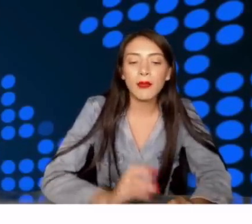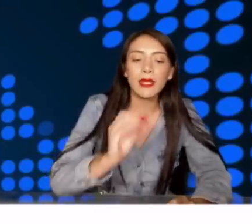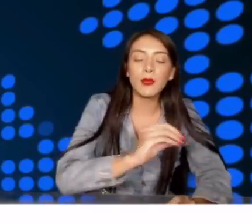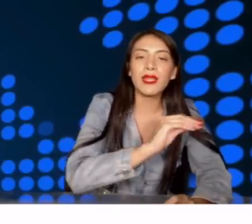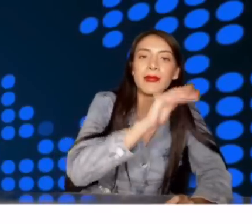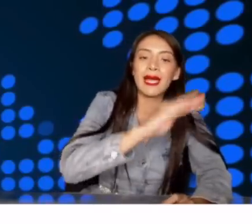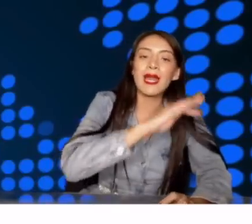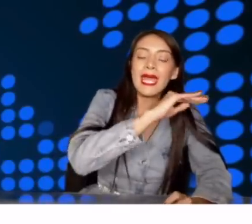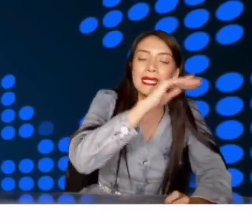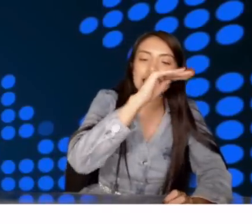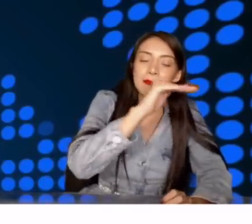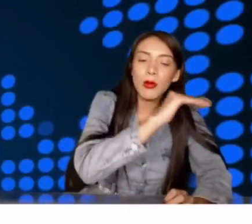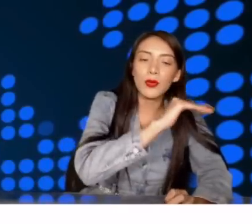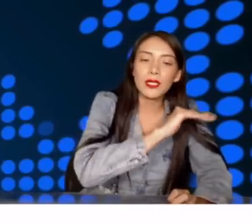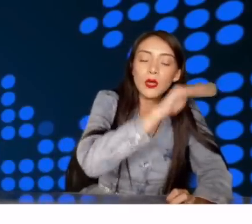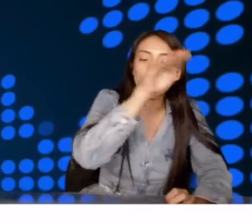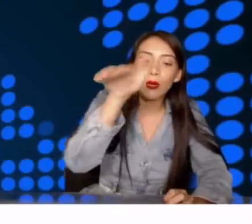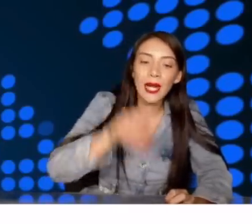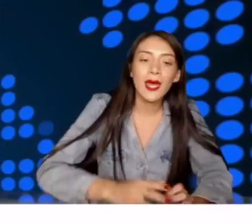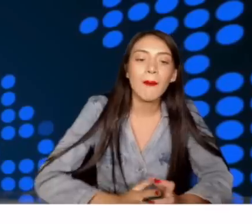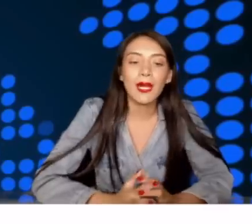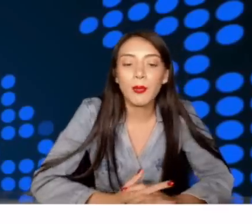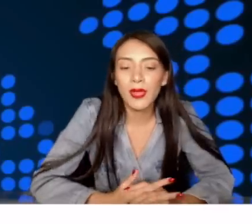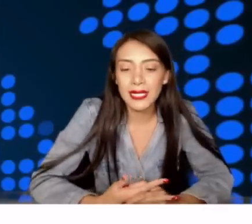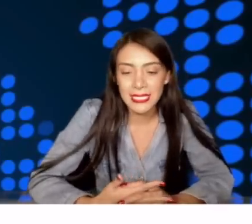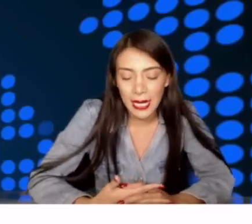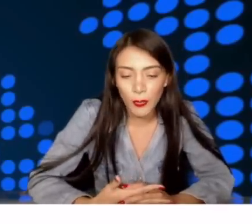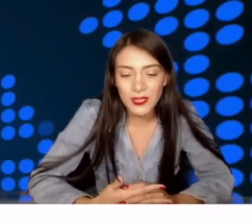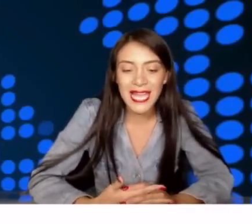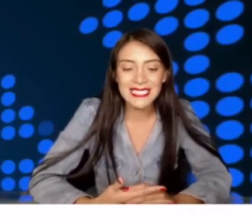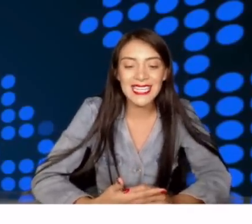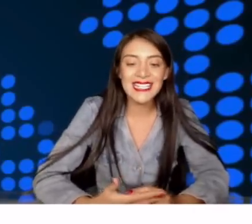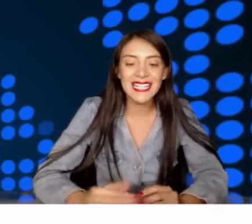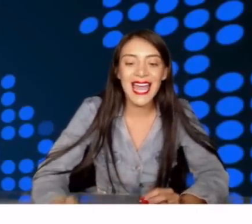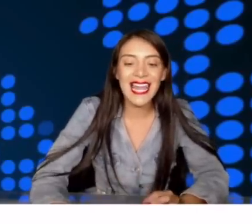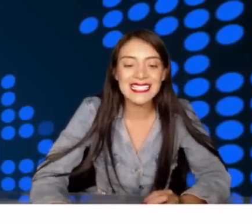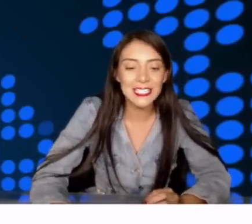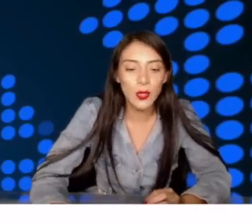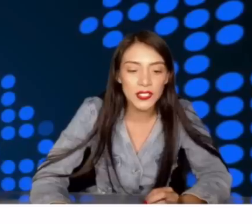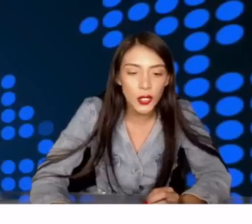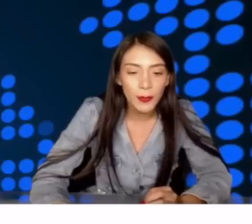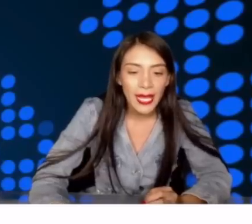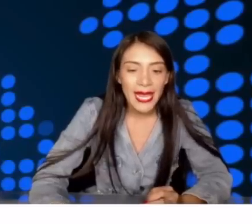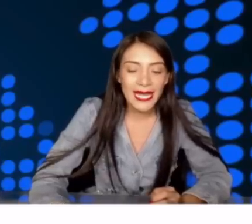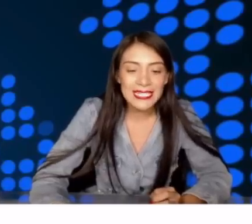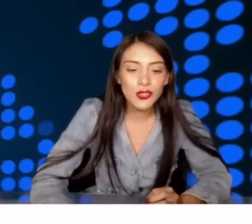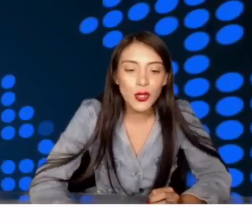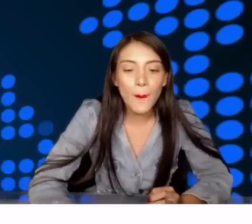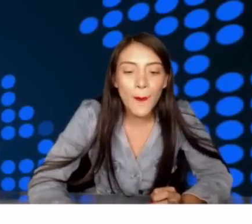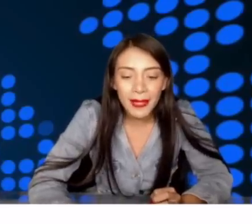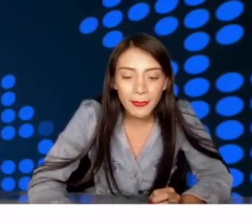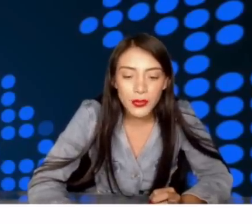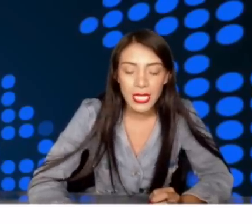a Evo de poder viajar encima o poder sobrevolar para poder llegar. Entonces, así está la situación en